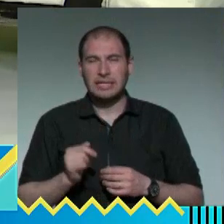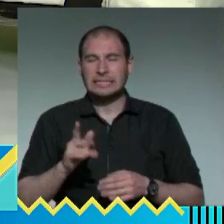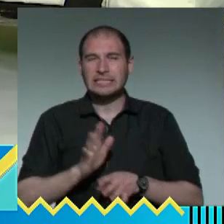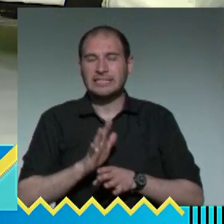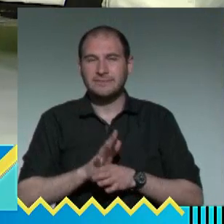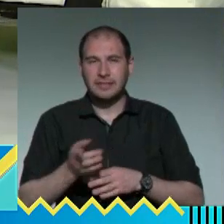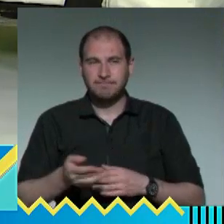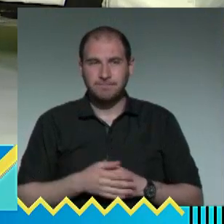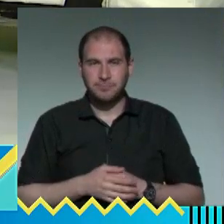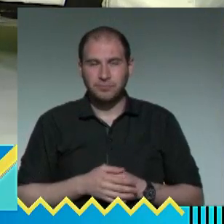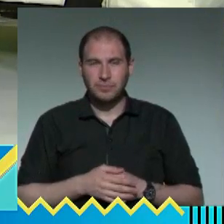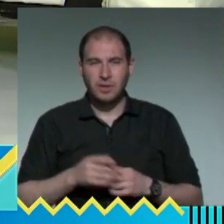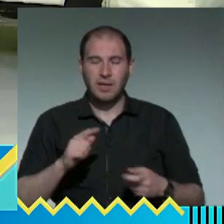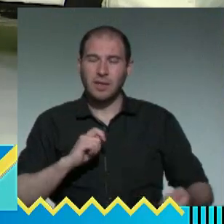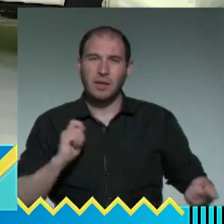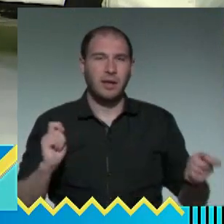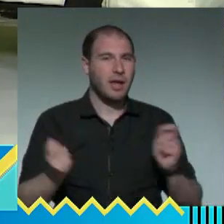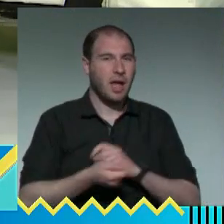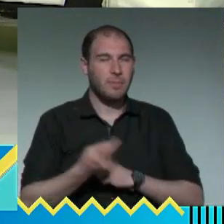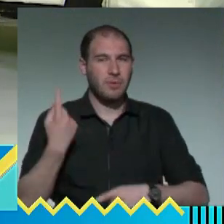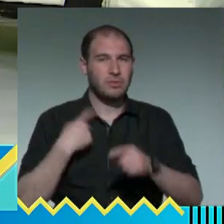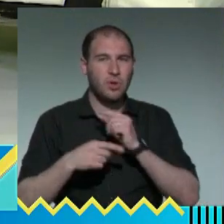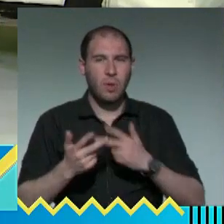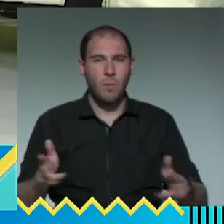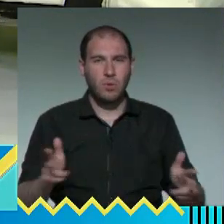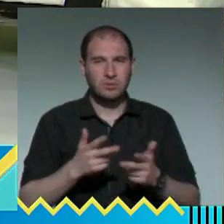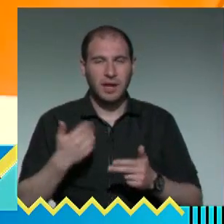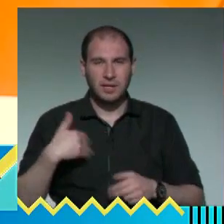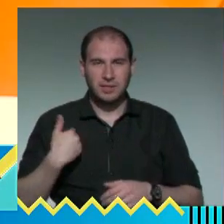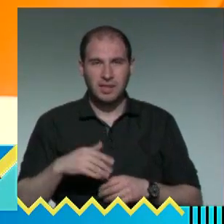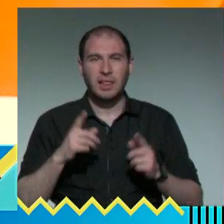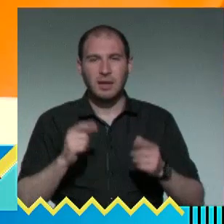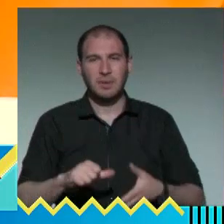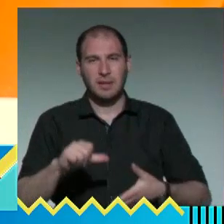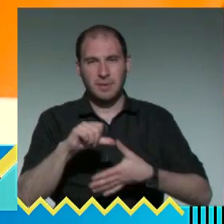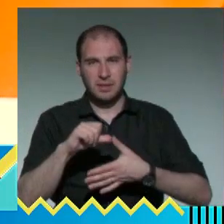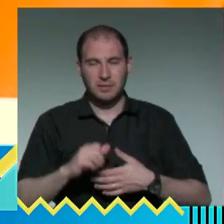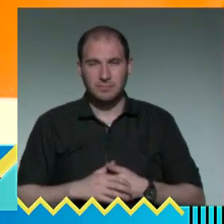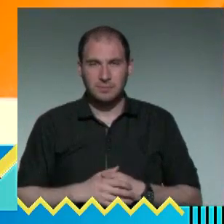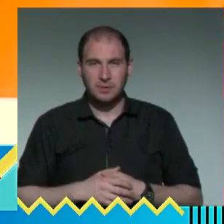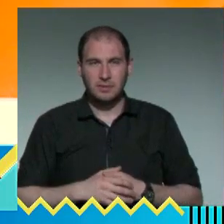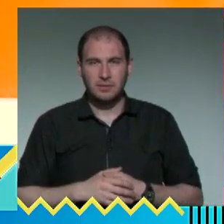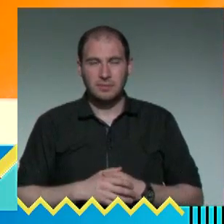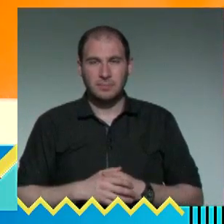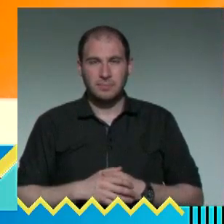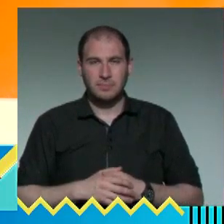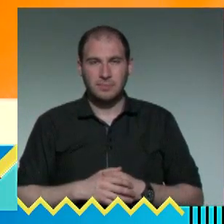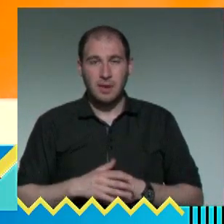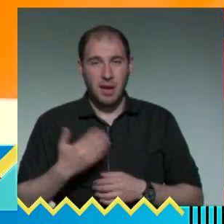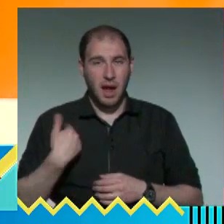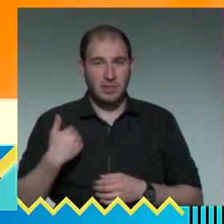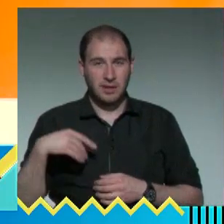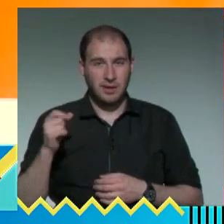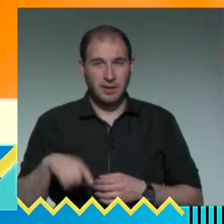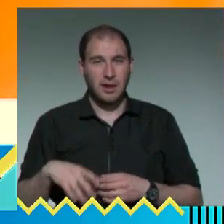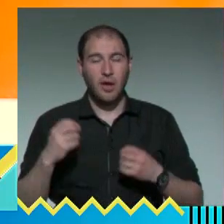significó un gran cambio en la historia de la música argentina y de Latinoamérica. En el caso de Argentina,